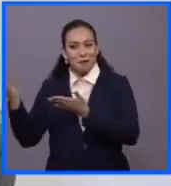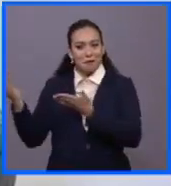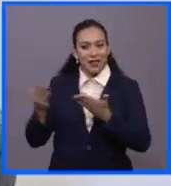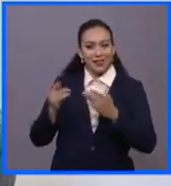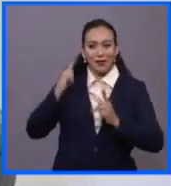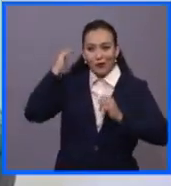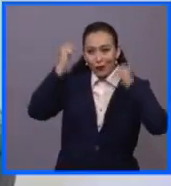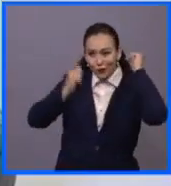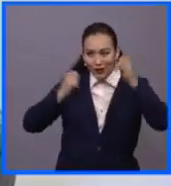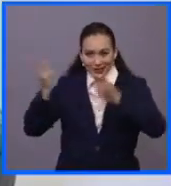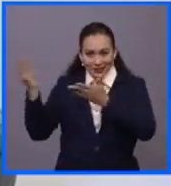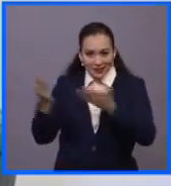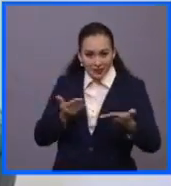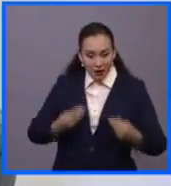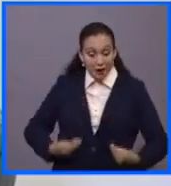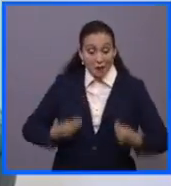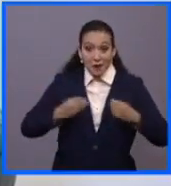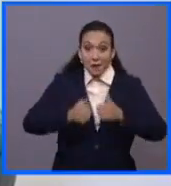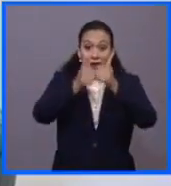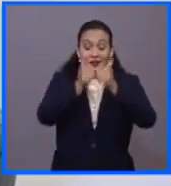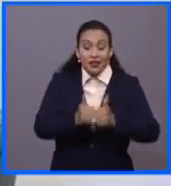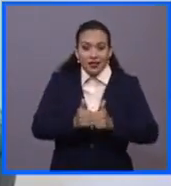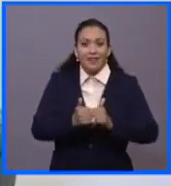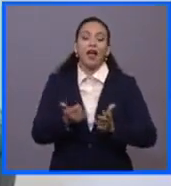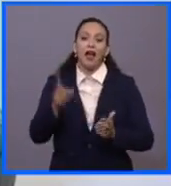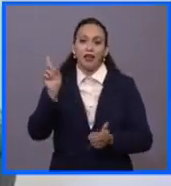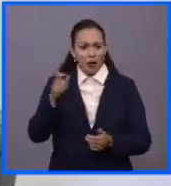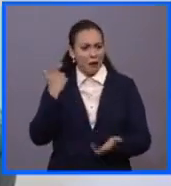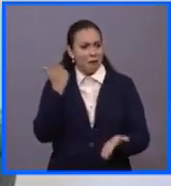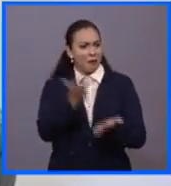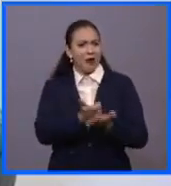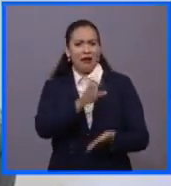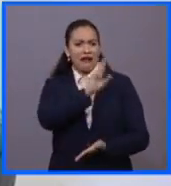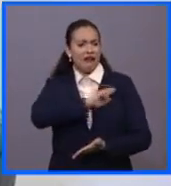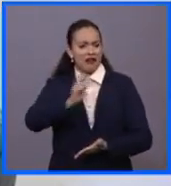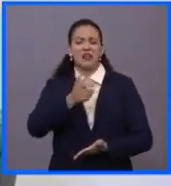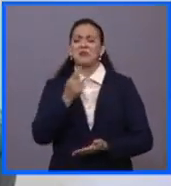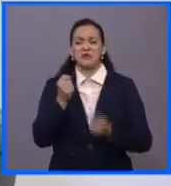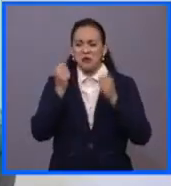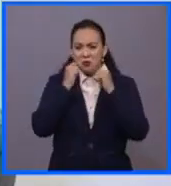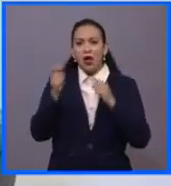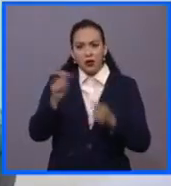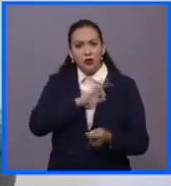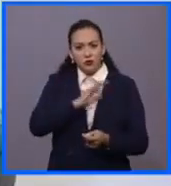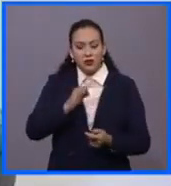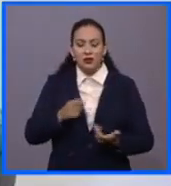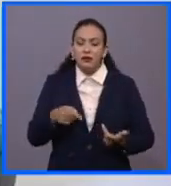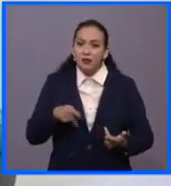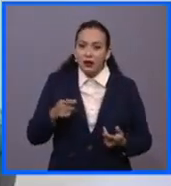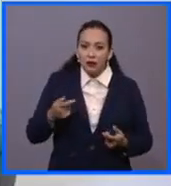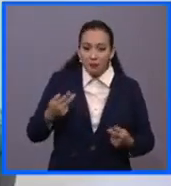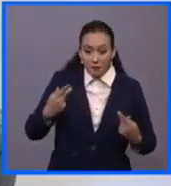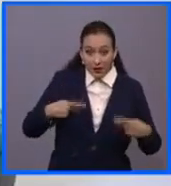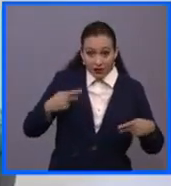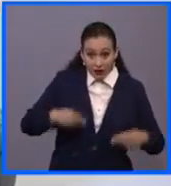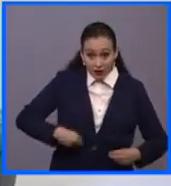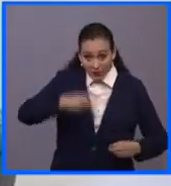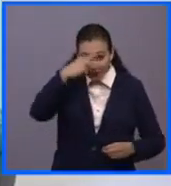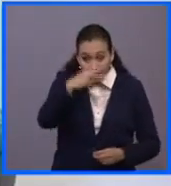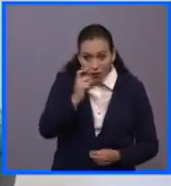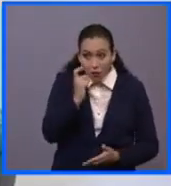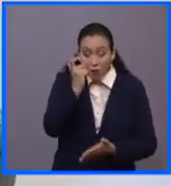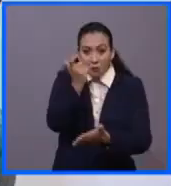desenfrenado en algunas zonas de la ciudad, hay que decirlo, no es que la renta aumente el 20%, 30% al año, sino que